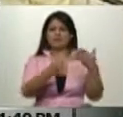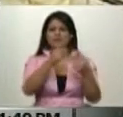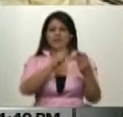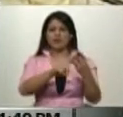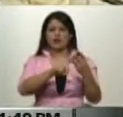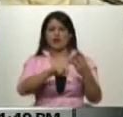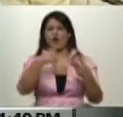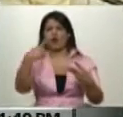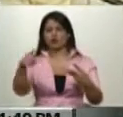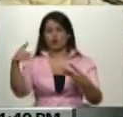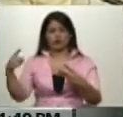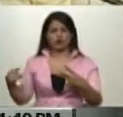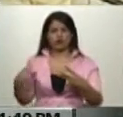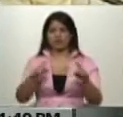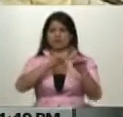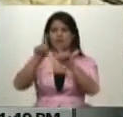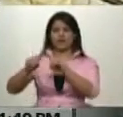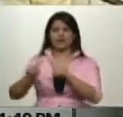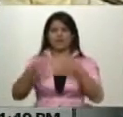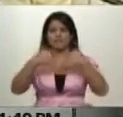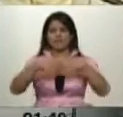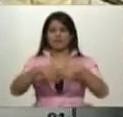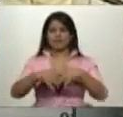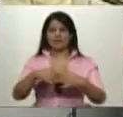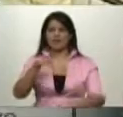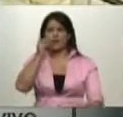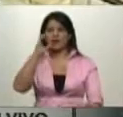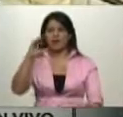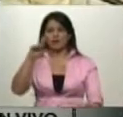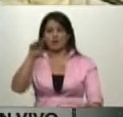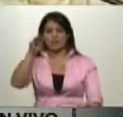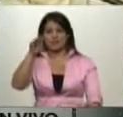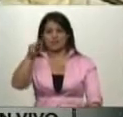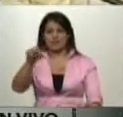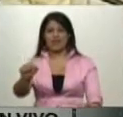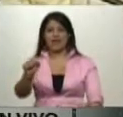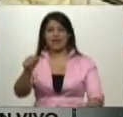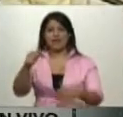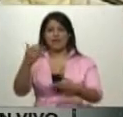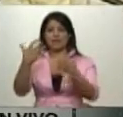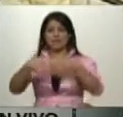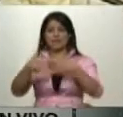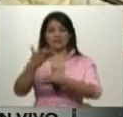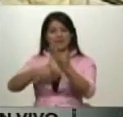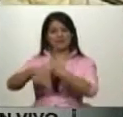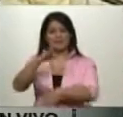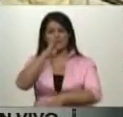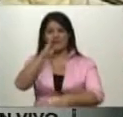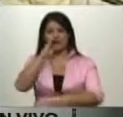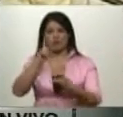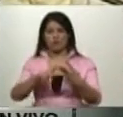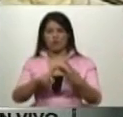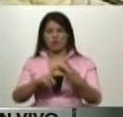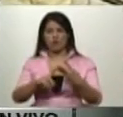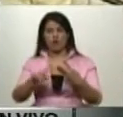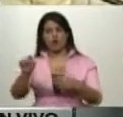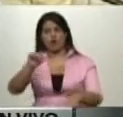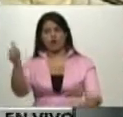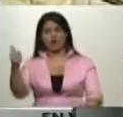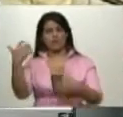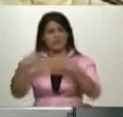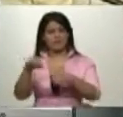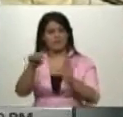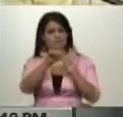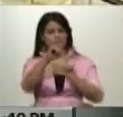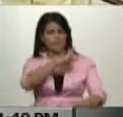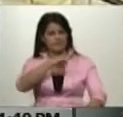MAPFRE. Carolina Medina, de Trasbanca. Emerson Carrillo, de Trasbanca. Jesús Guedes, de LSG Sky Chefs, de Venezuela. Y están